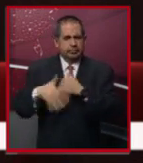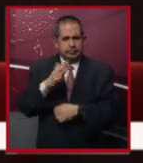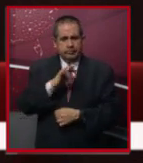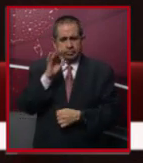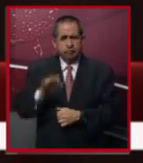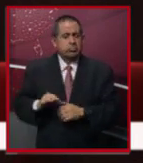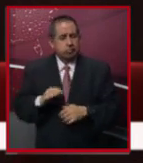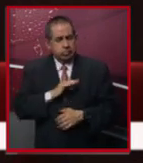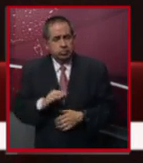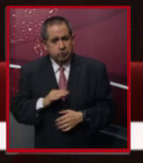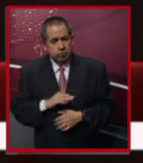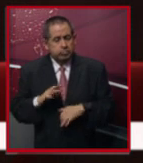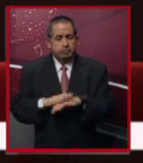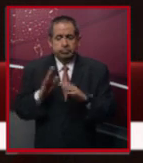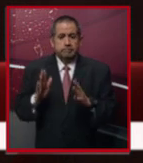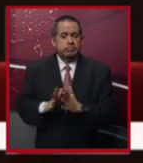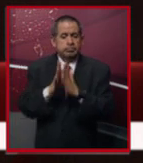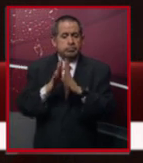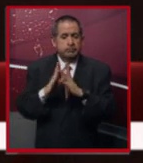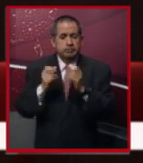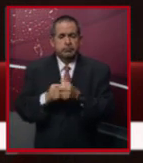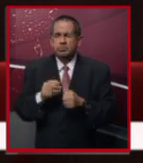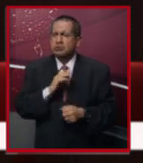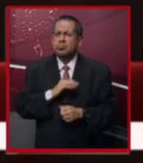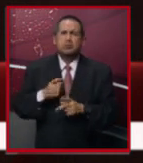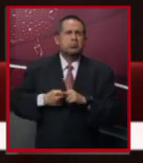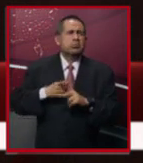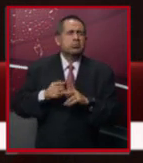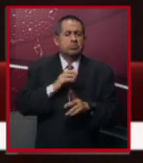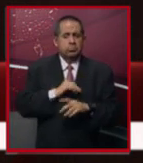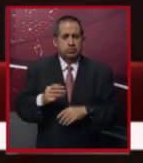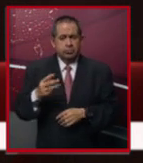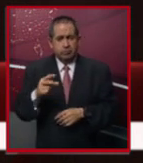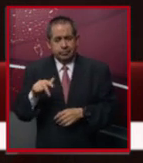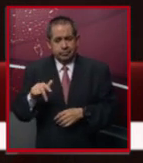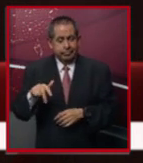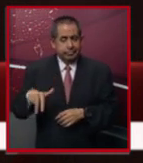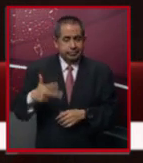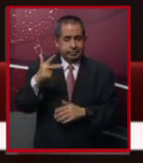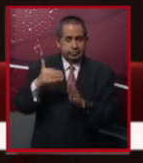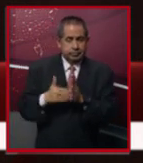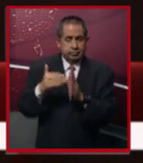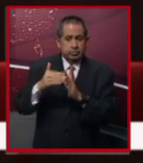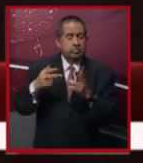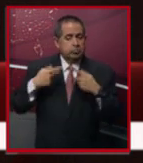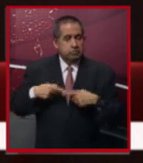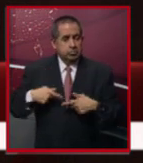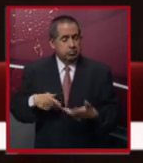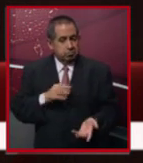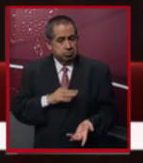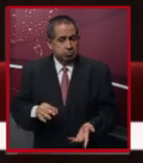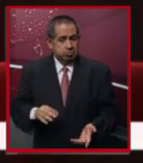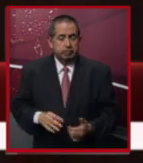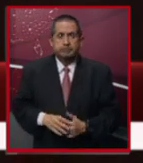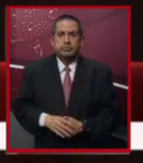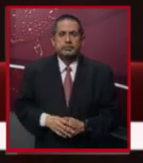Estamos hablando de la participación de aproximadamente 13 millones de personas.